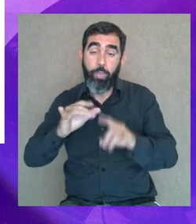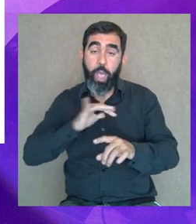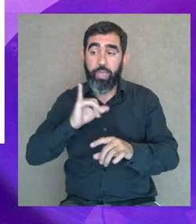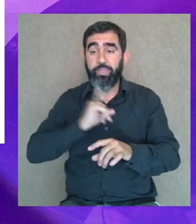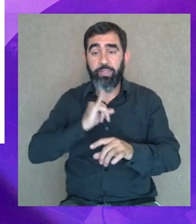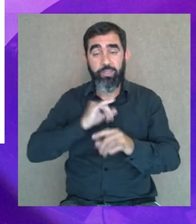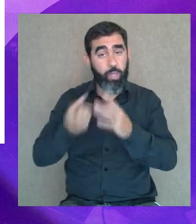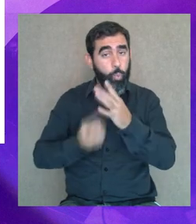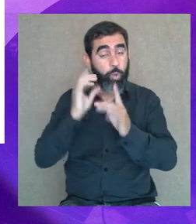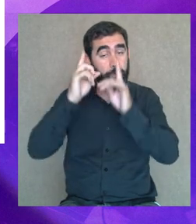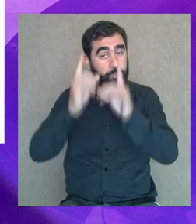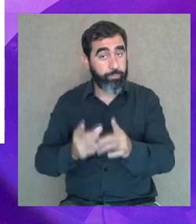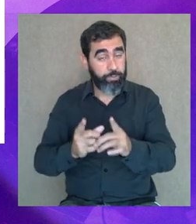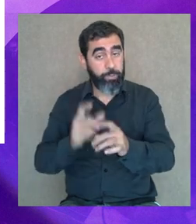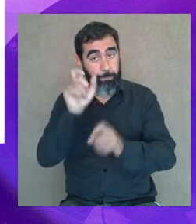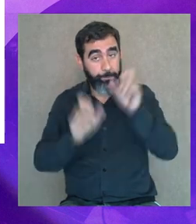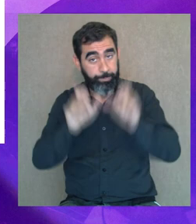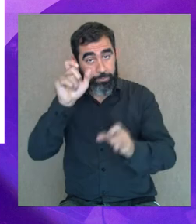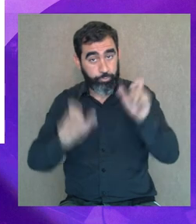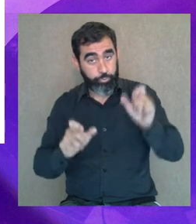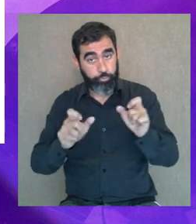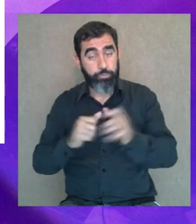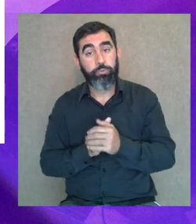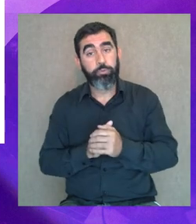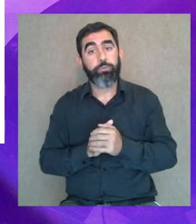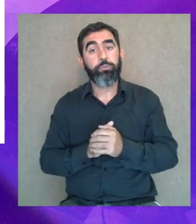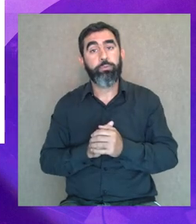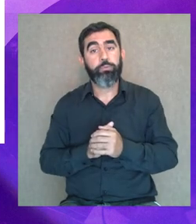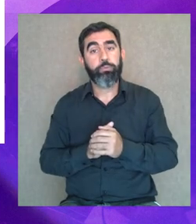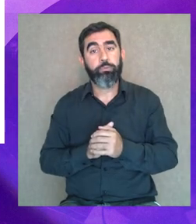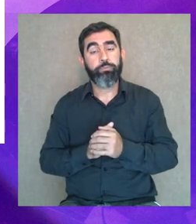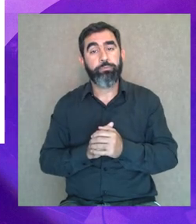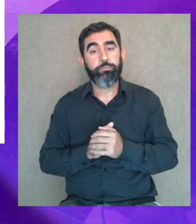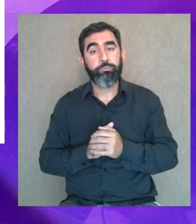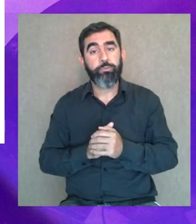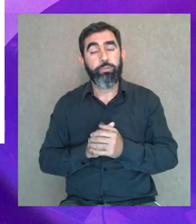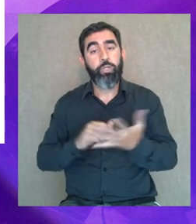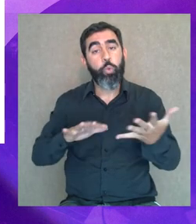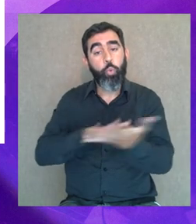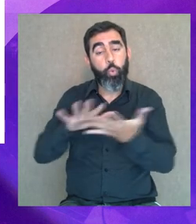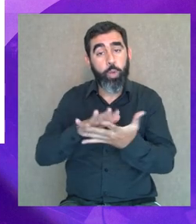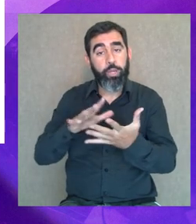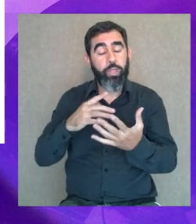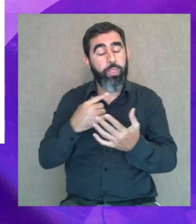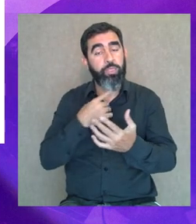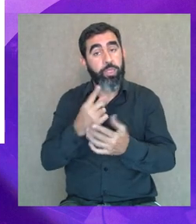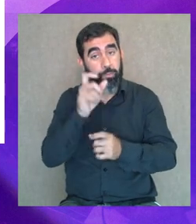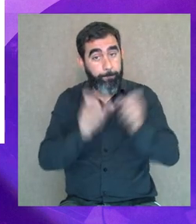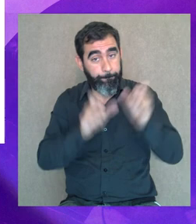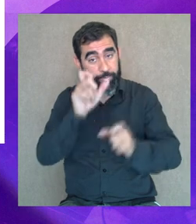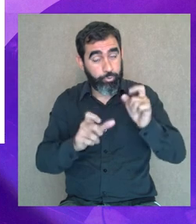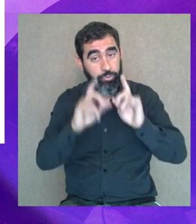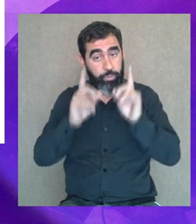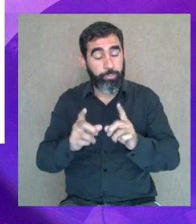nosotros estamos como trabajando mucho eso es en situaciones en espacios y lugares de vulnerabilidad